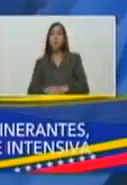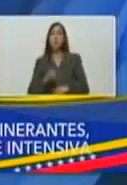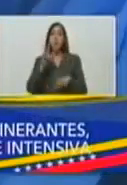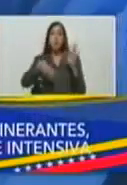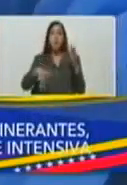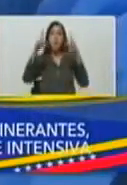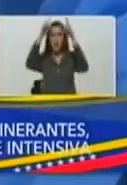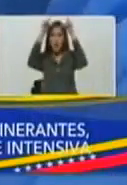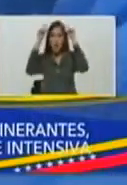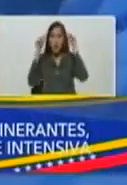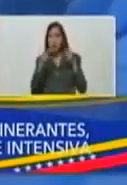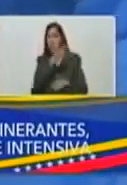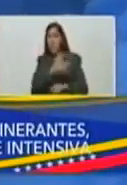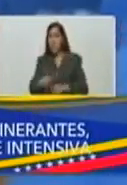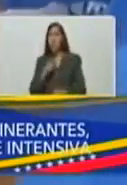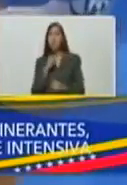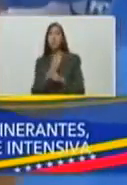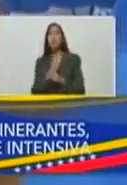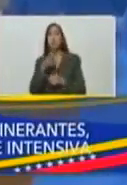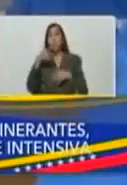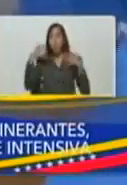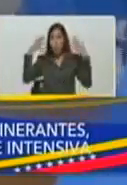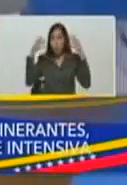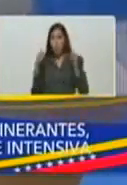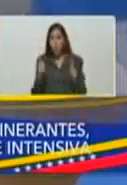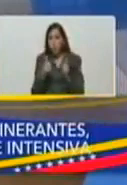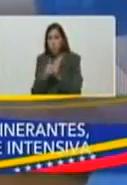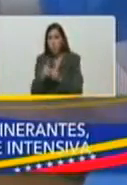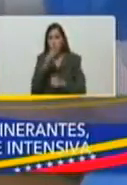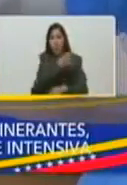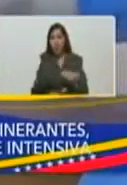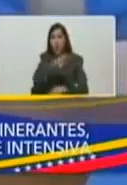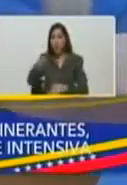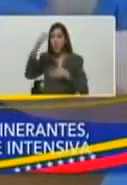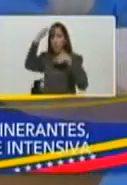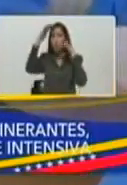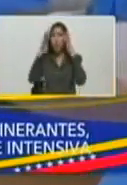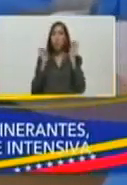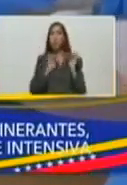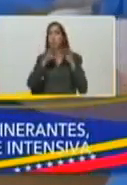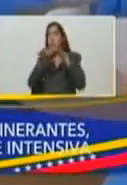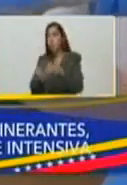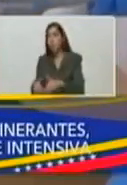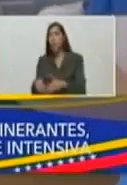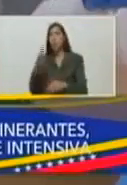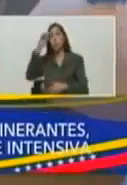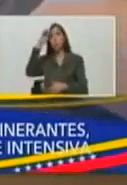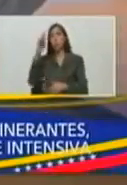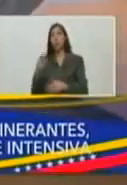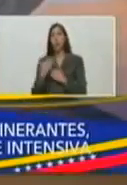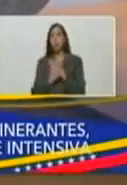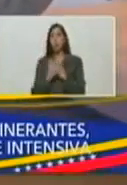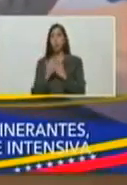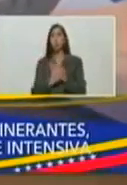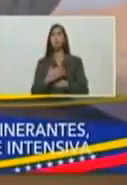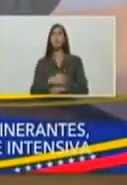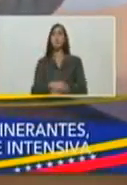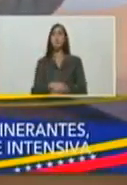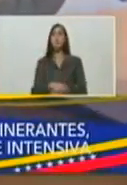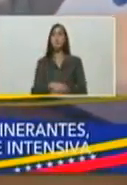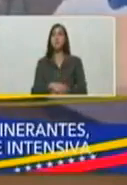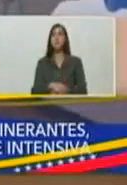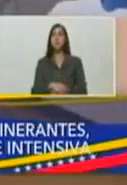un personal de protocolo que acompaña y atiende de manera respetuosa y amorosa a nuestra población.